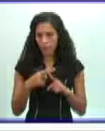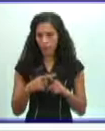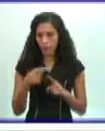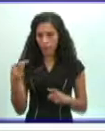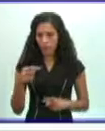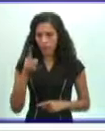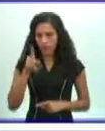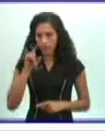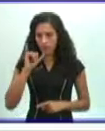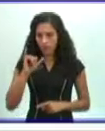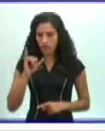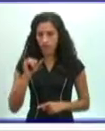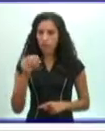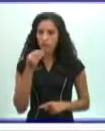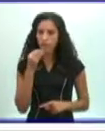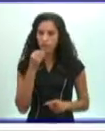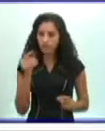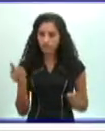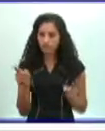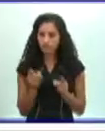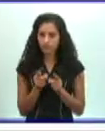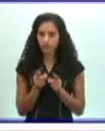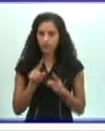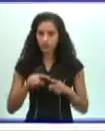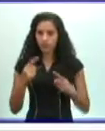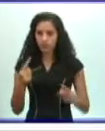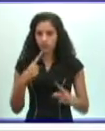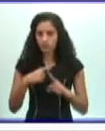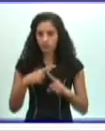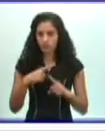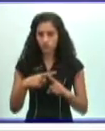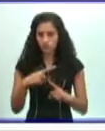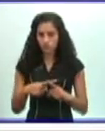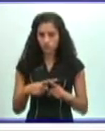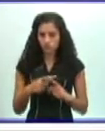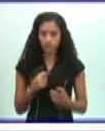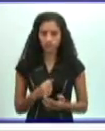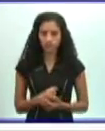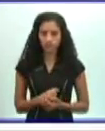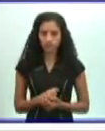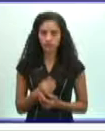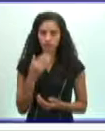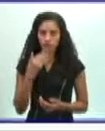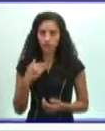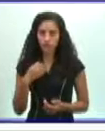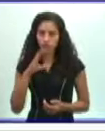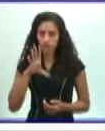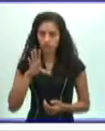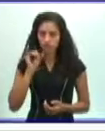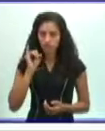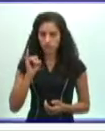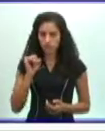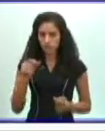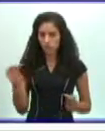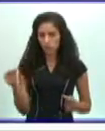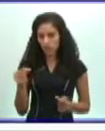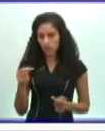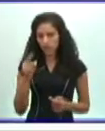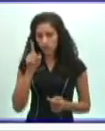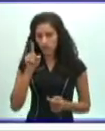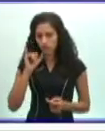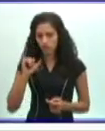16 podemos abreviarlo por suma algebraica como 56 menos